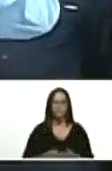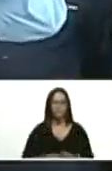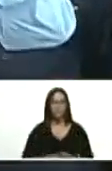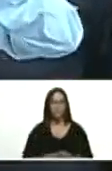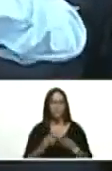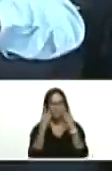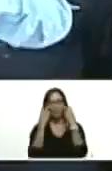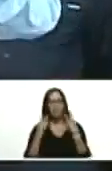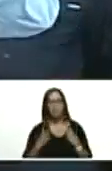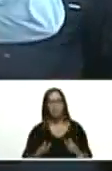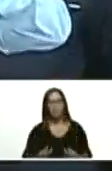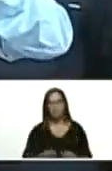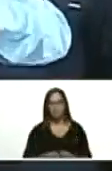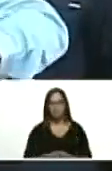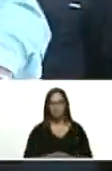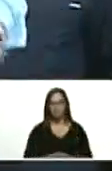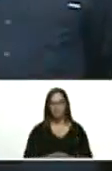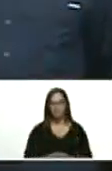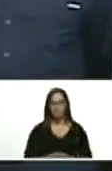Revisémonos.